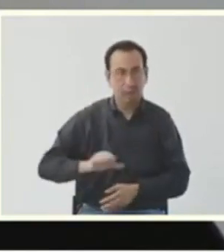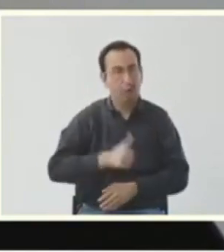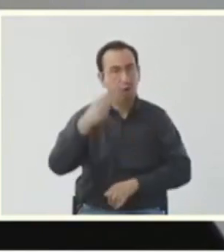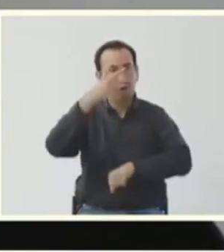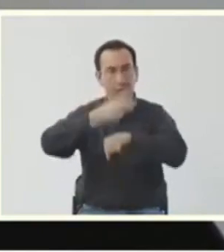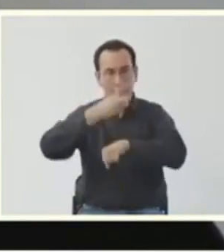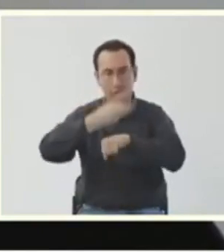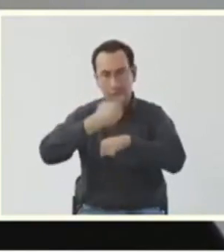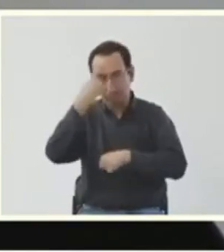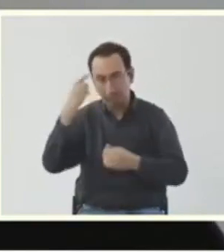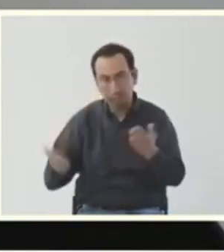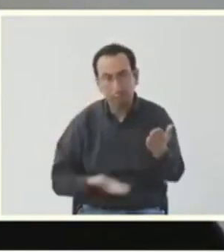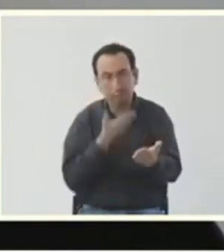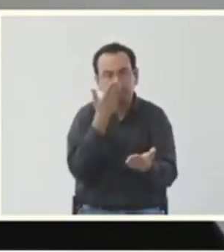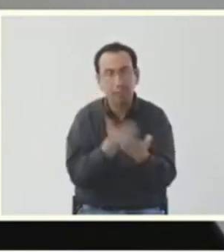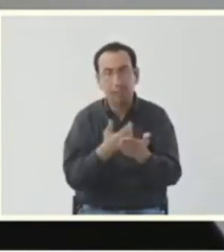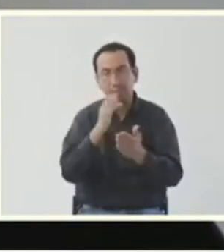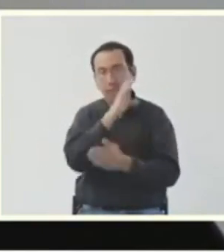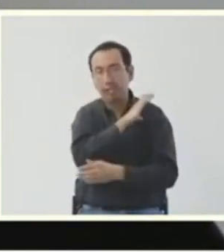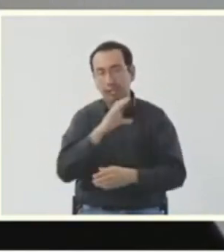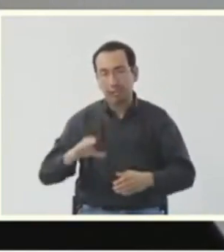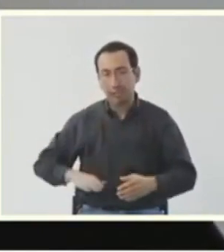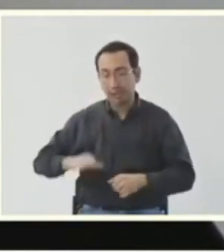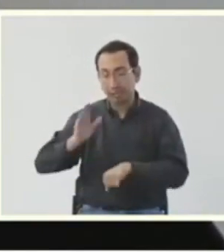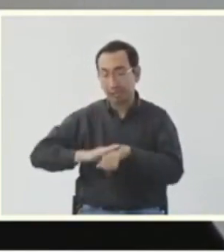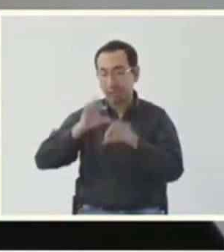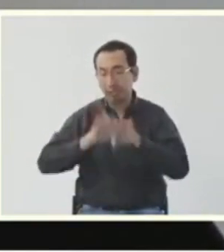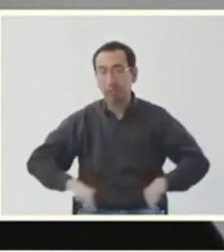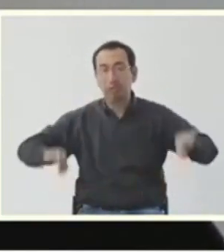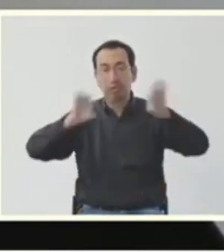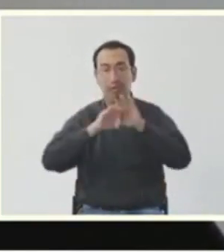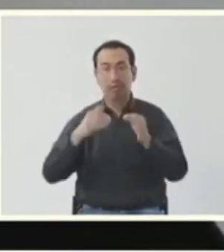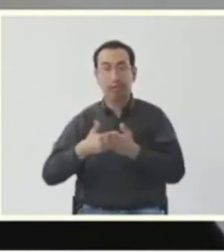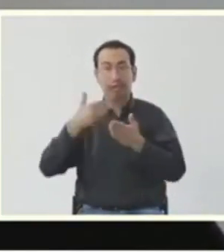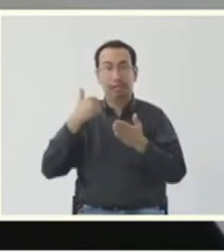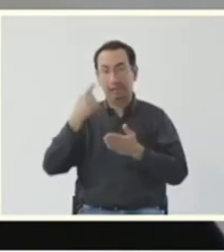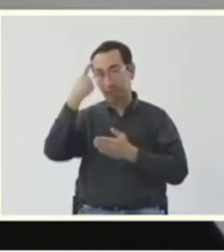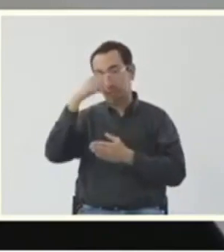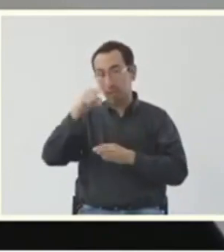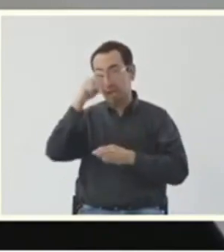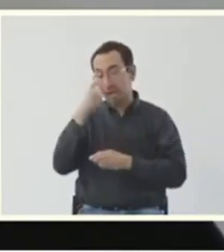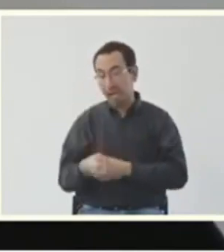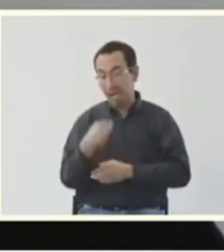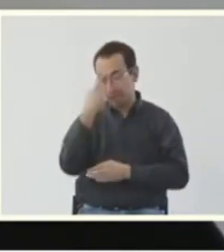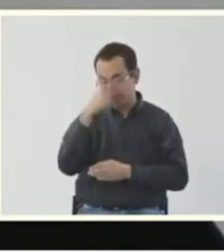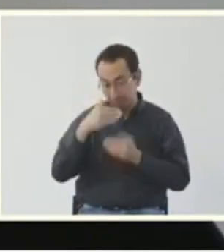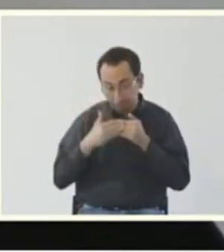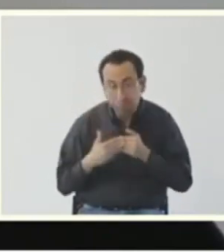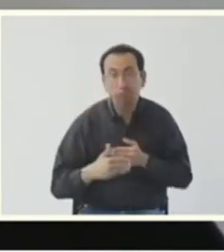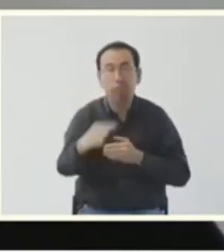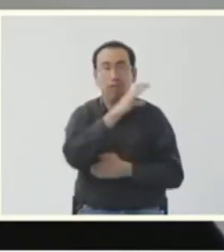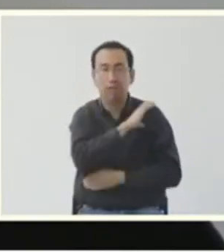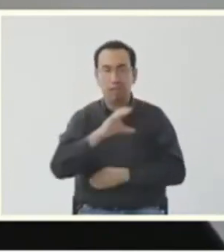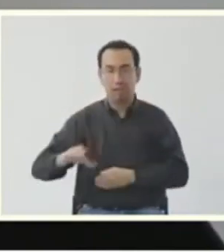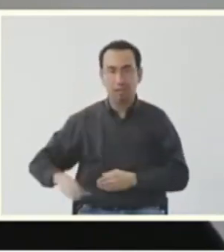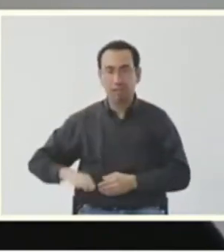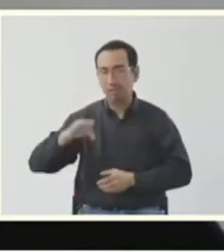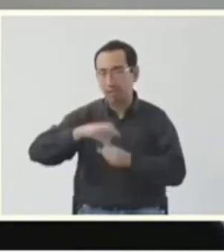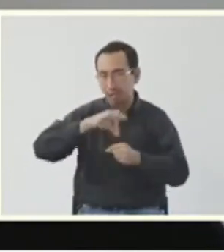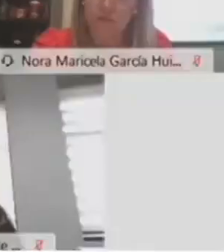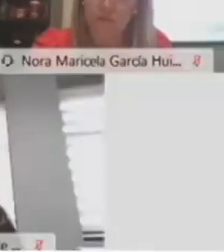adhesiones a la precandidatura es el más importante ya que es ya que es el determinante para ser candidato y participa en el proceso